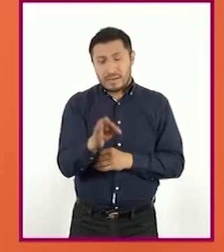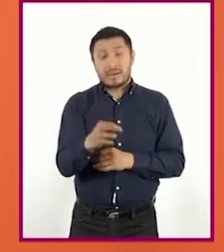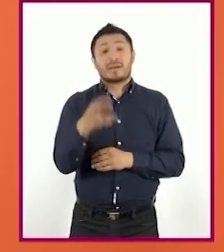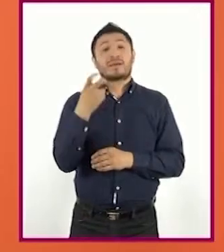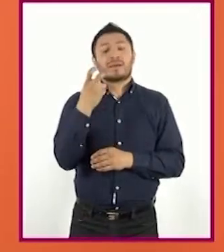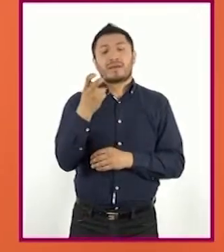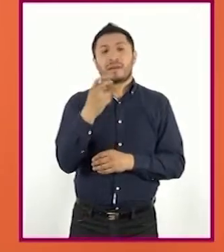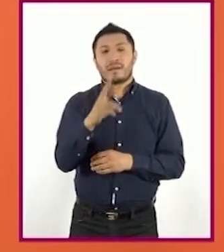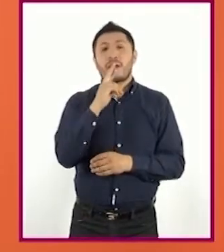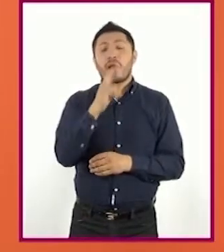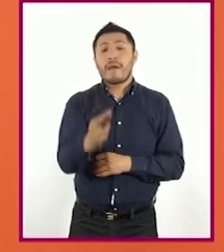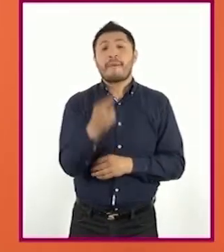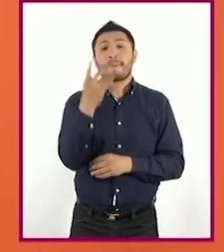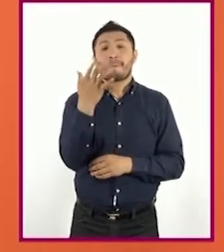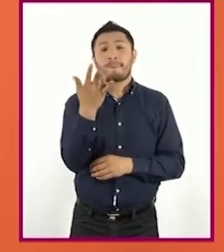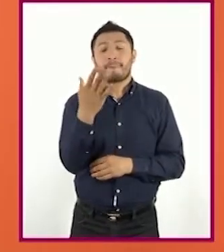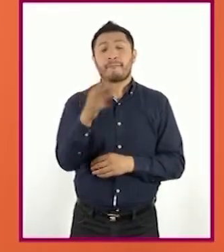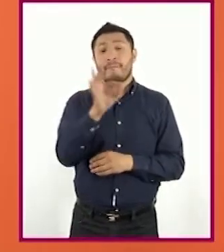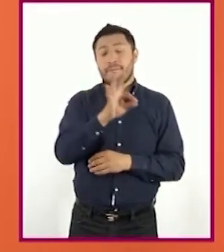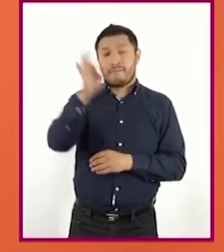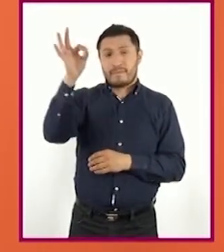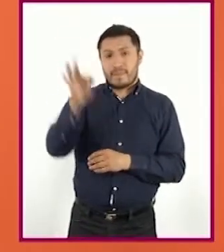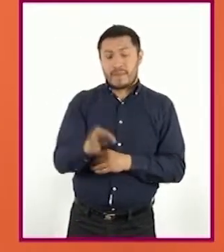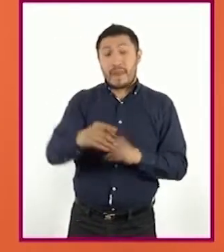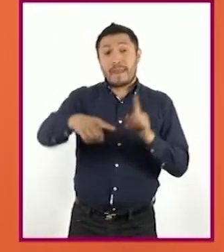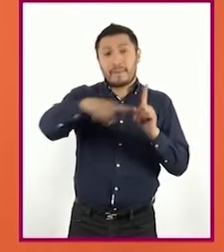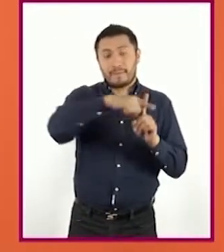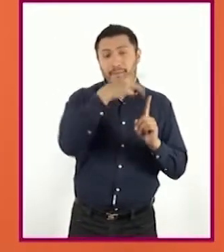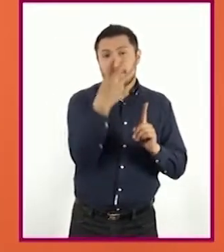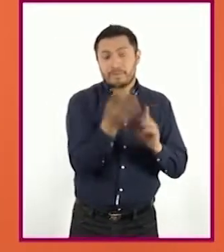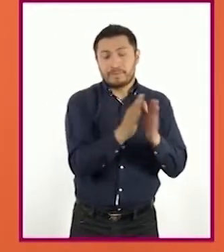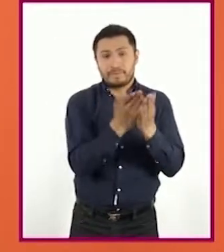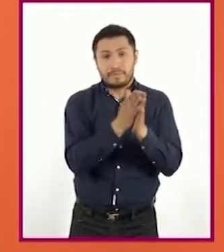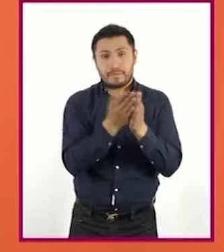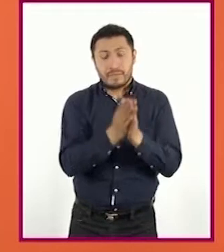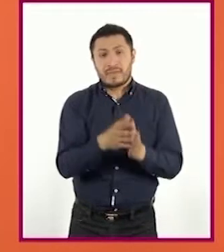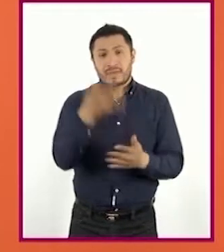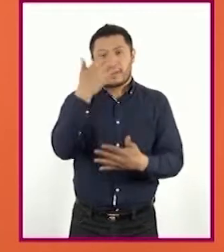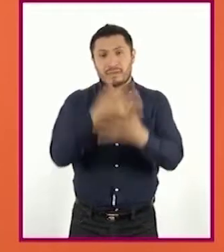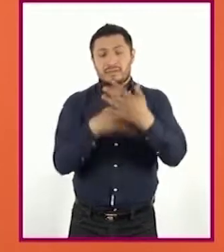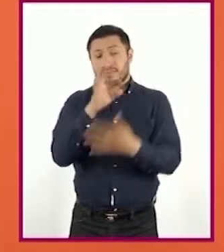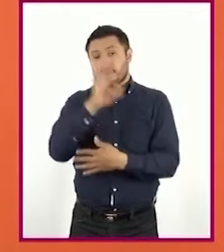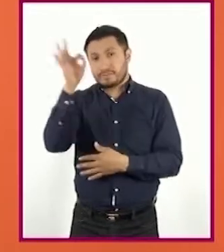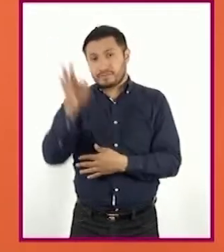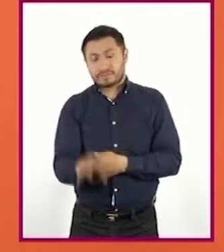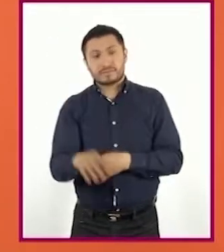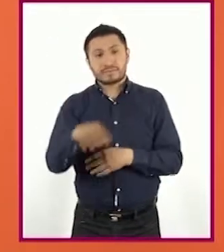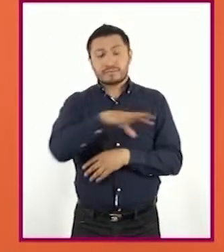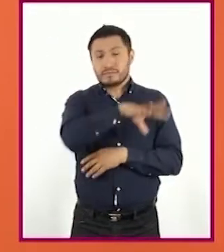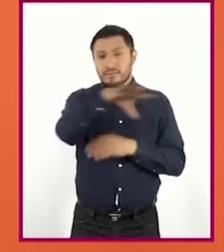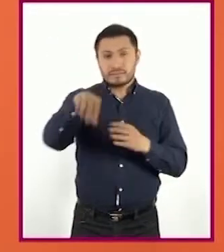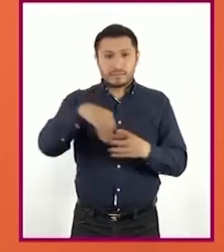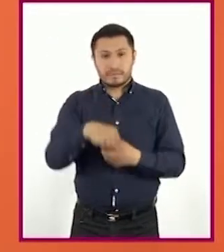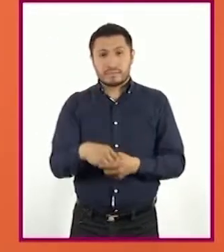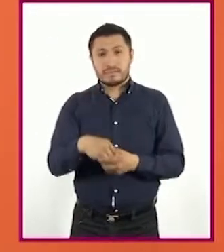esto da 50%, más 3 libros, 15%, esto hace que